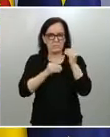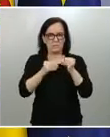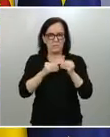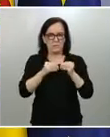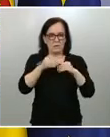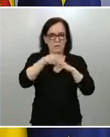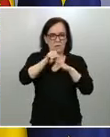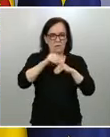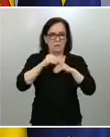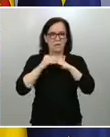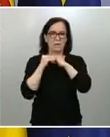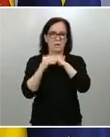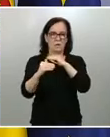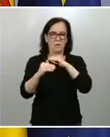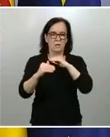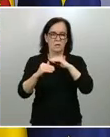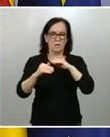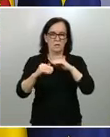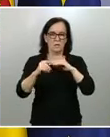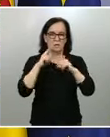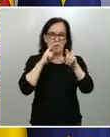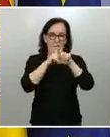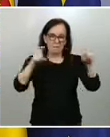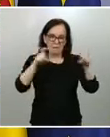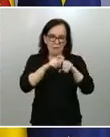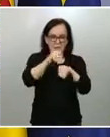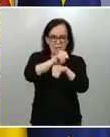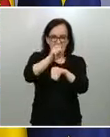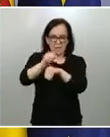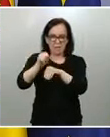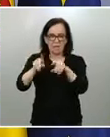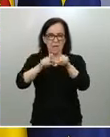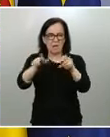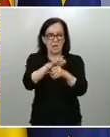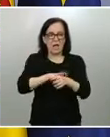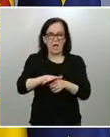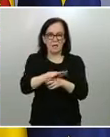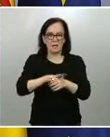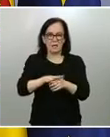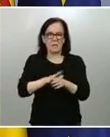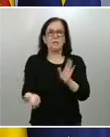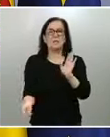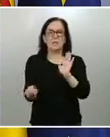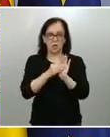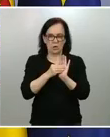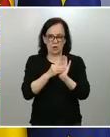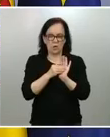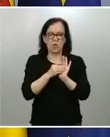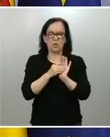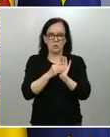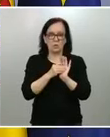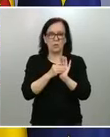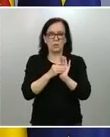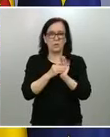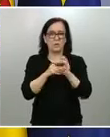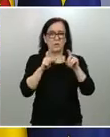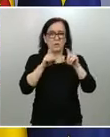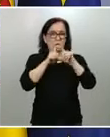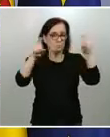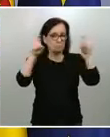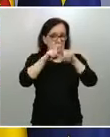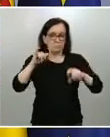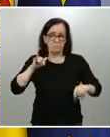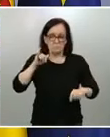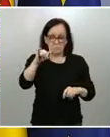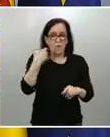de empresas en este ámbito lógicamente se incluyen las aerolíneas de hecho ya se están gestionando